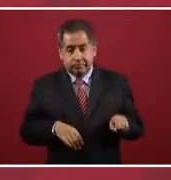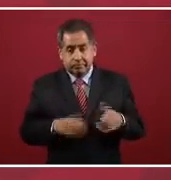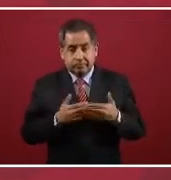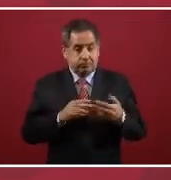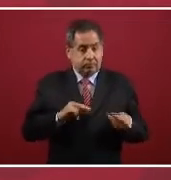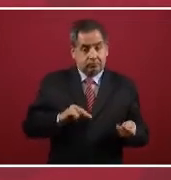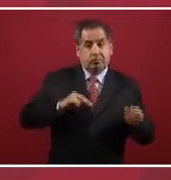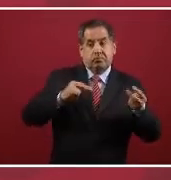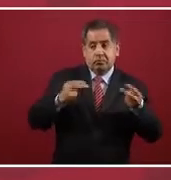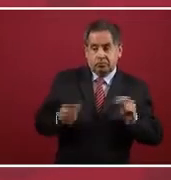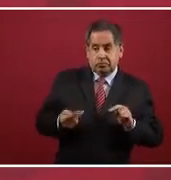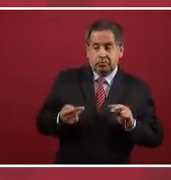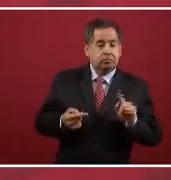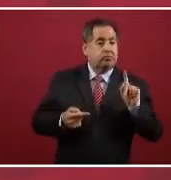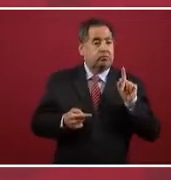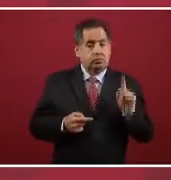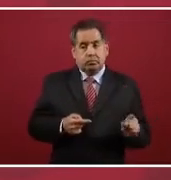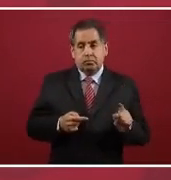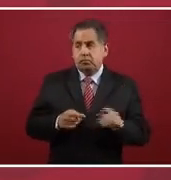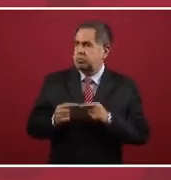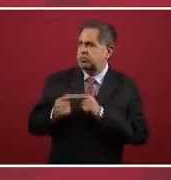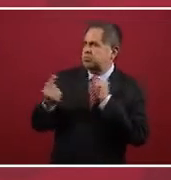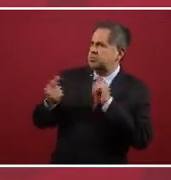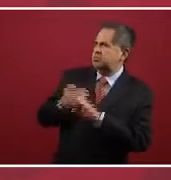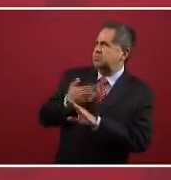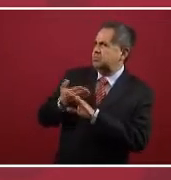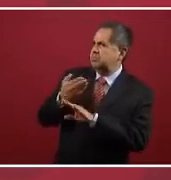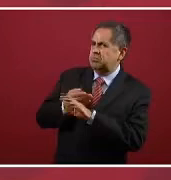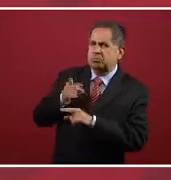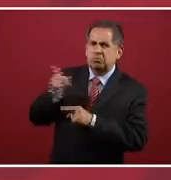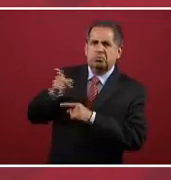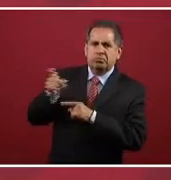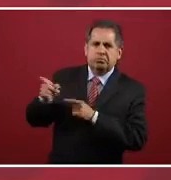ahora son opositores